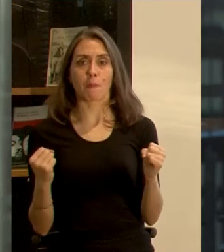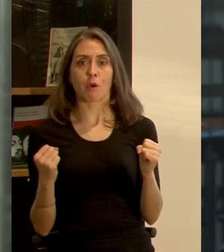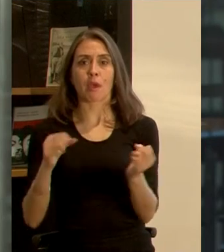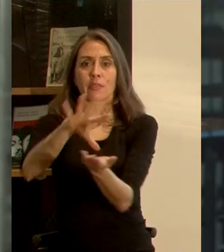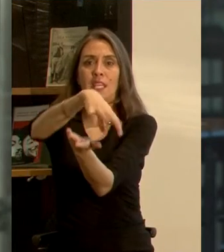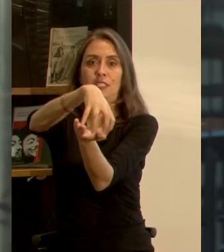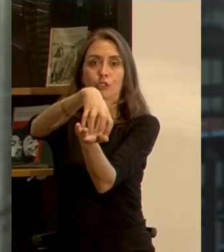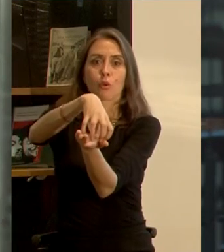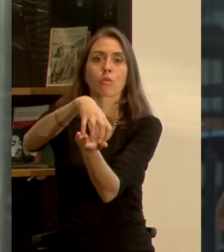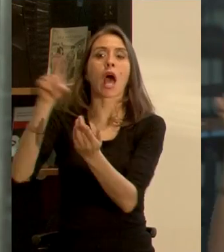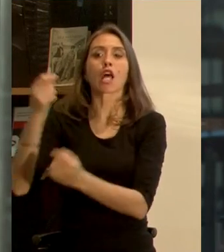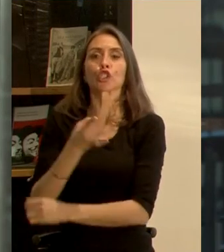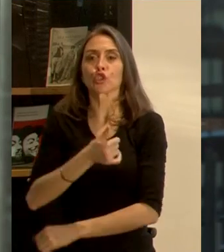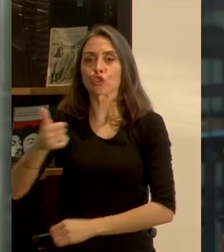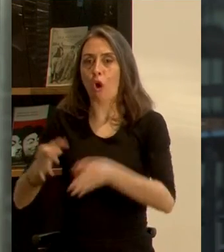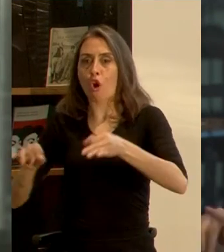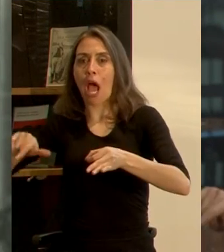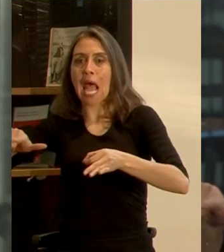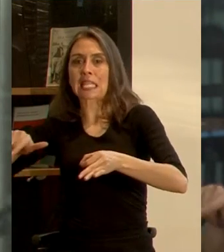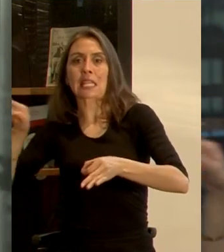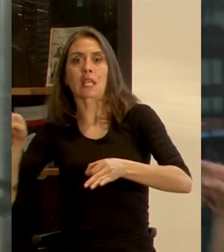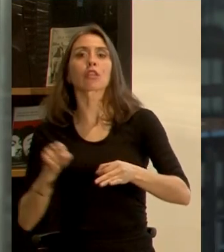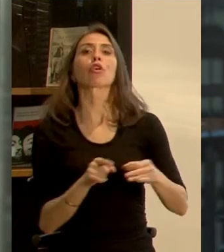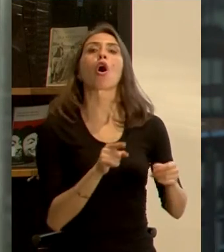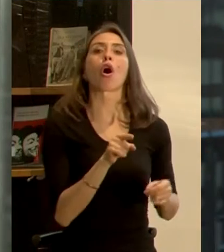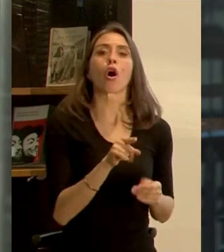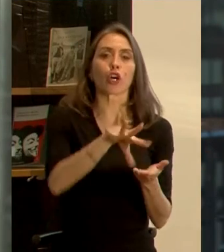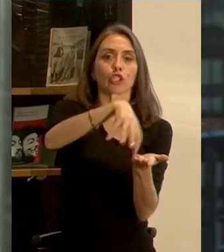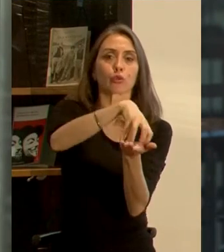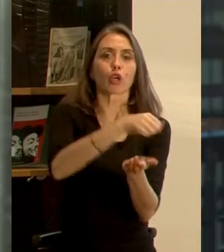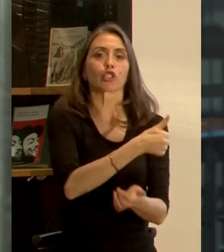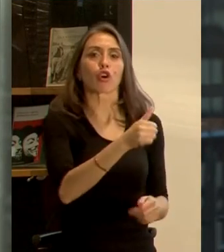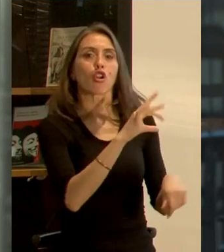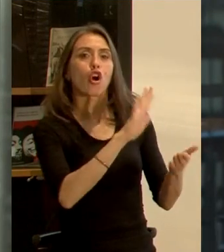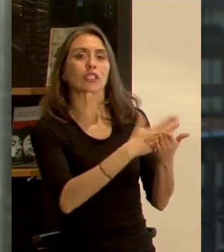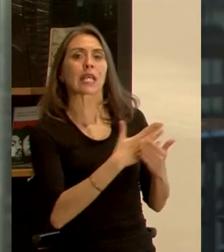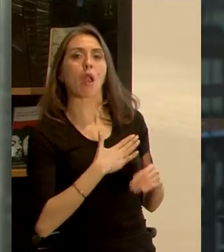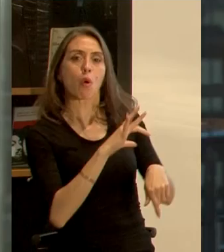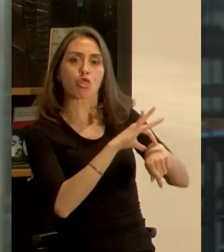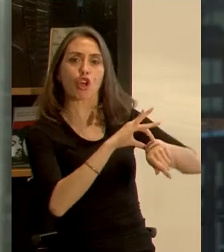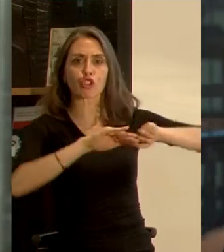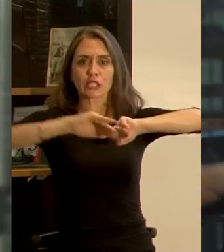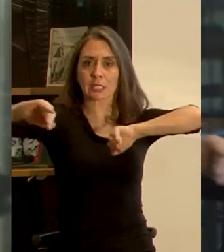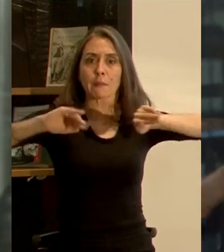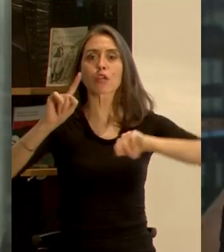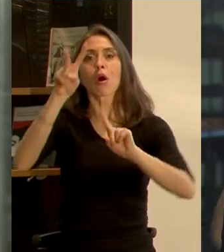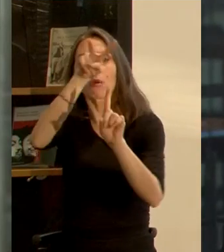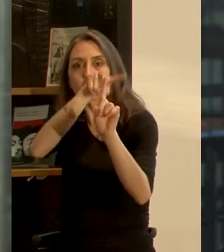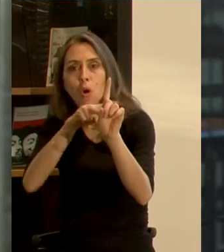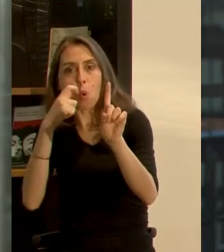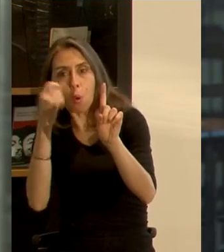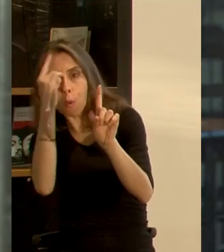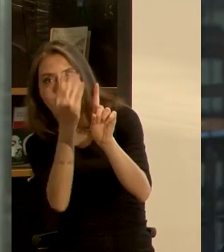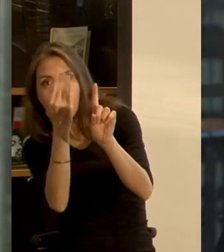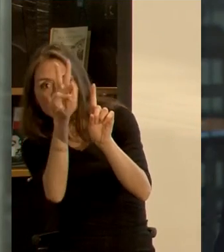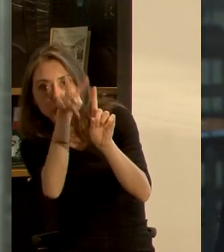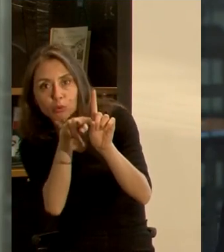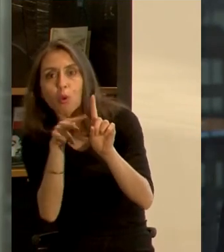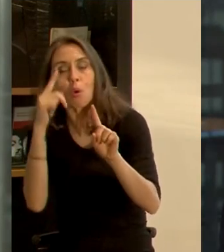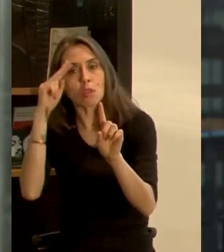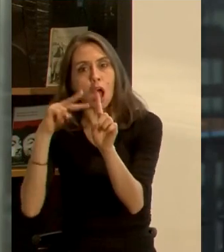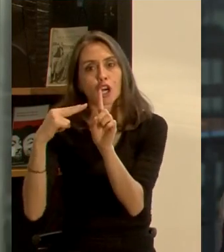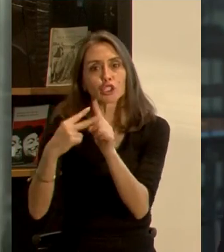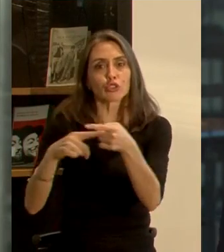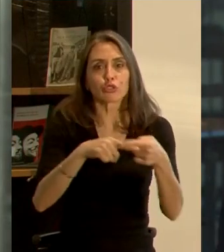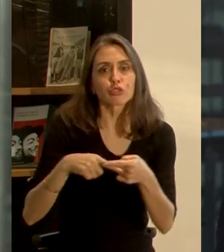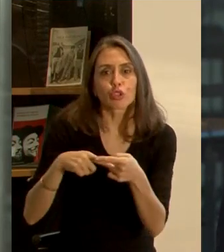ciudad desde los arquitectos, no podemos mirar la salud desde los médicos, tenemos que poner los antropólogos, tenemos que poner los sociólogos, tenemos